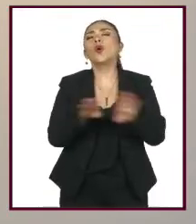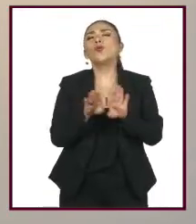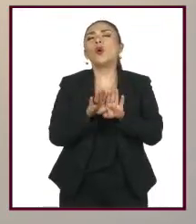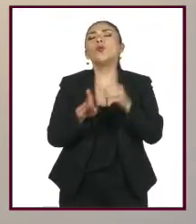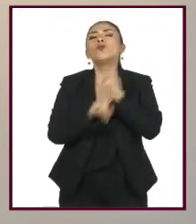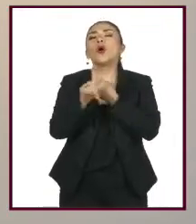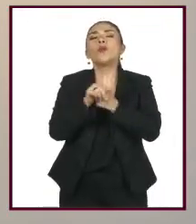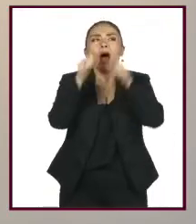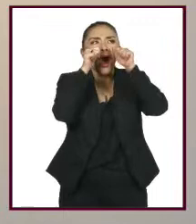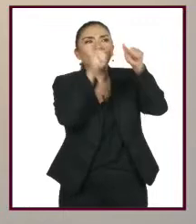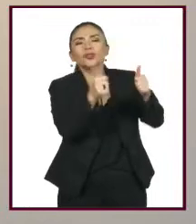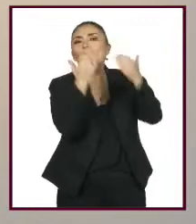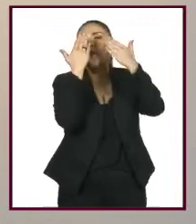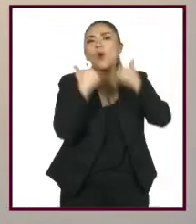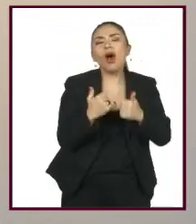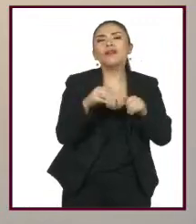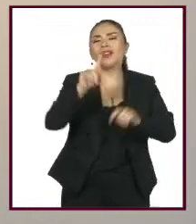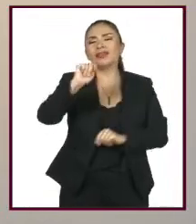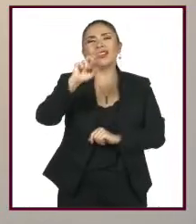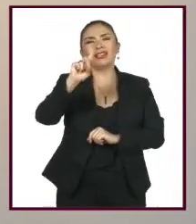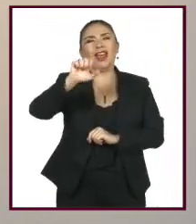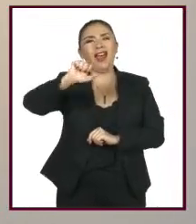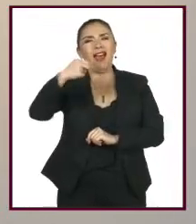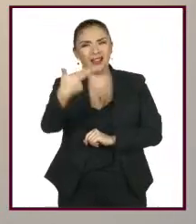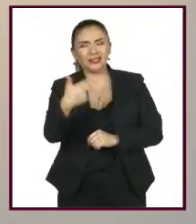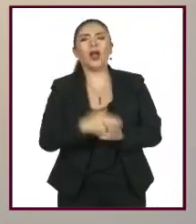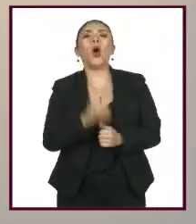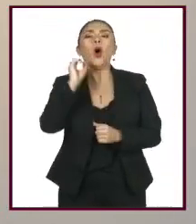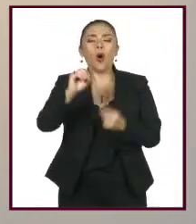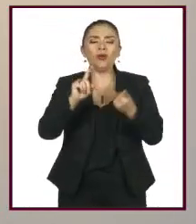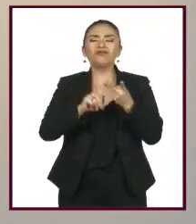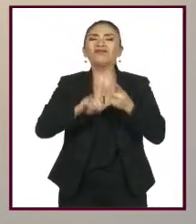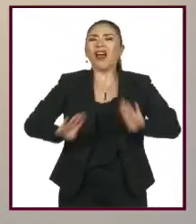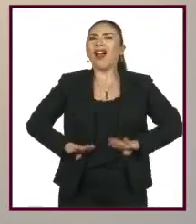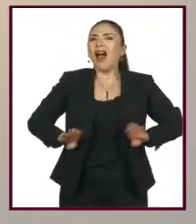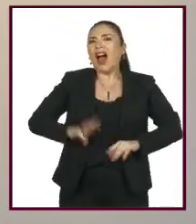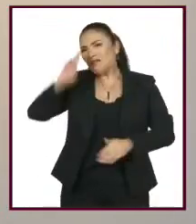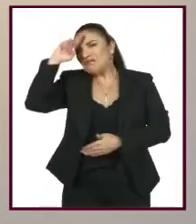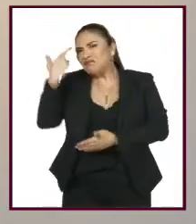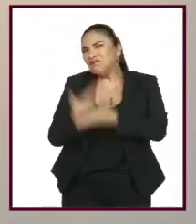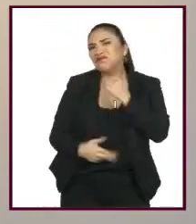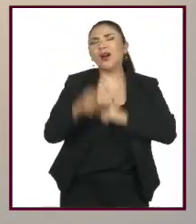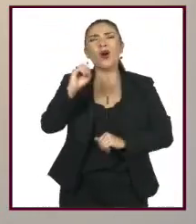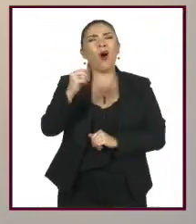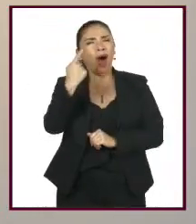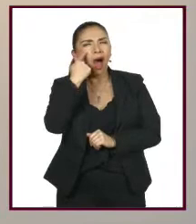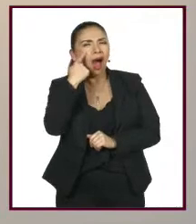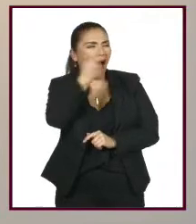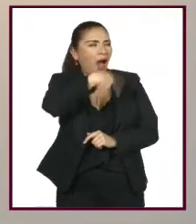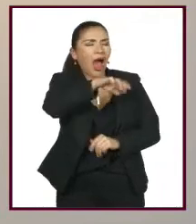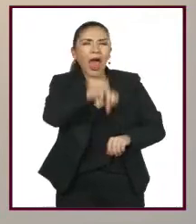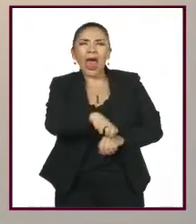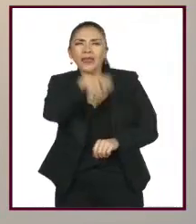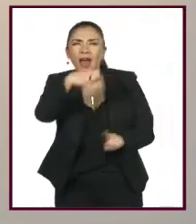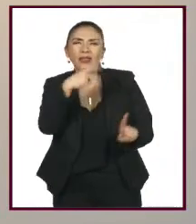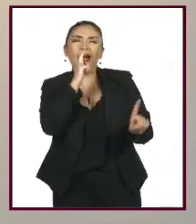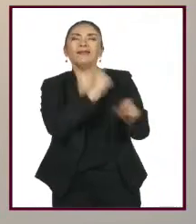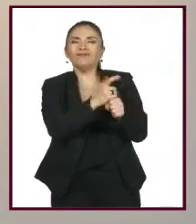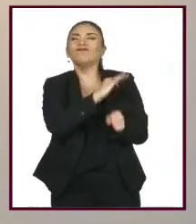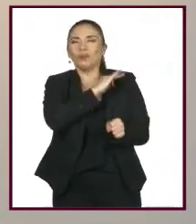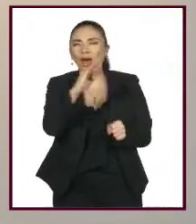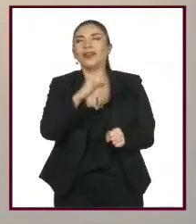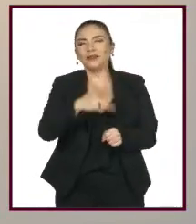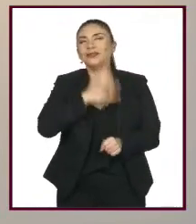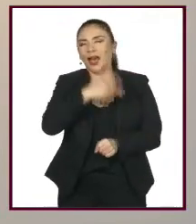trastorno por déficit de atención y hiperactividad, trastornos de conducta también que a esta edad se pueden identificar más